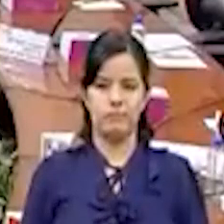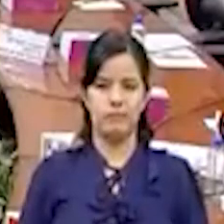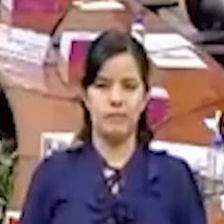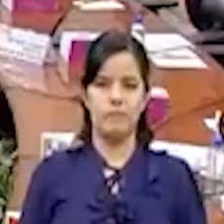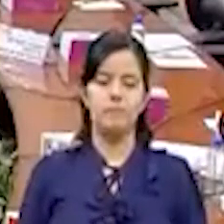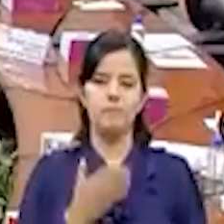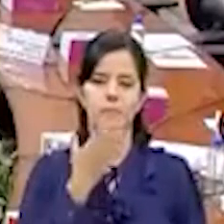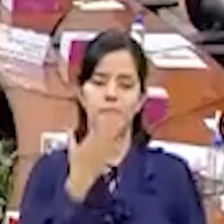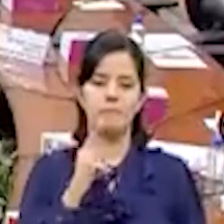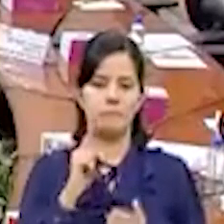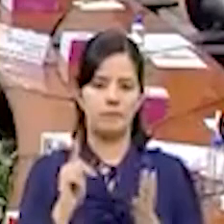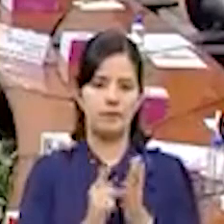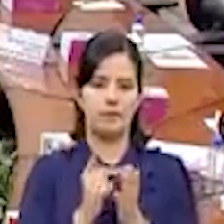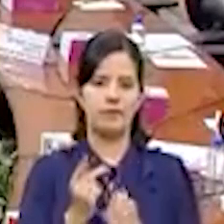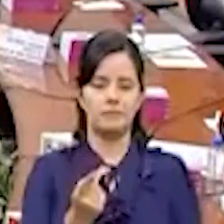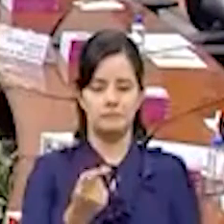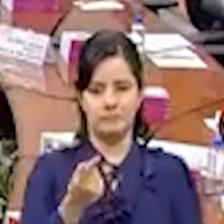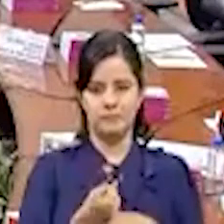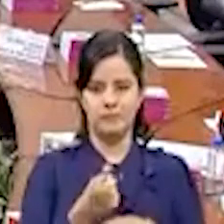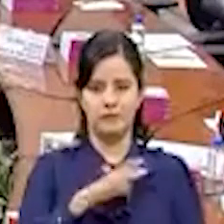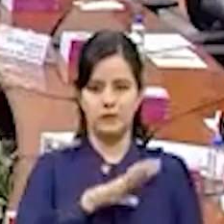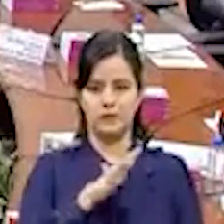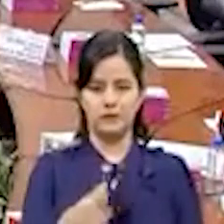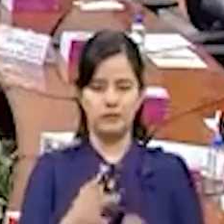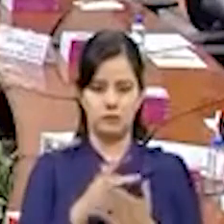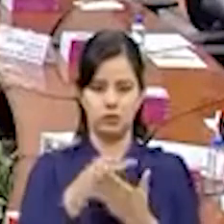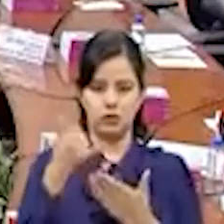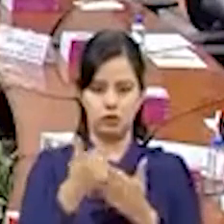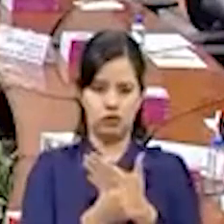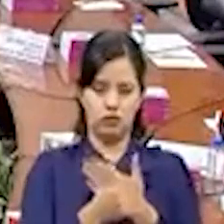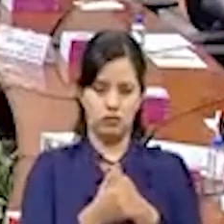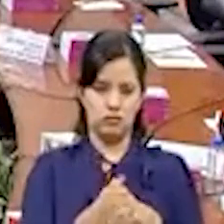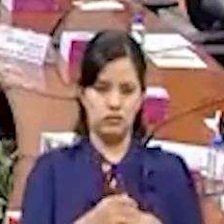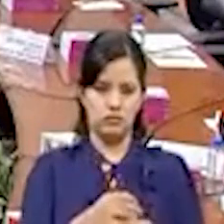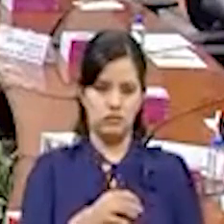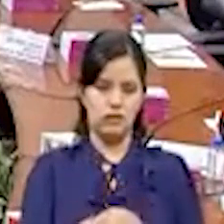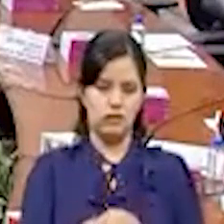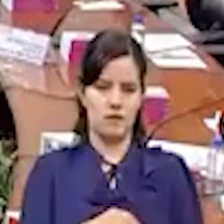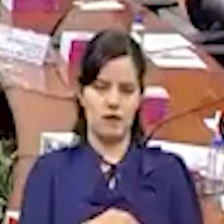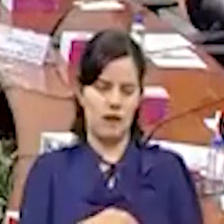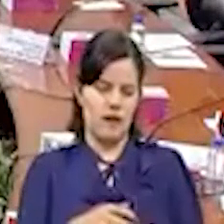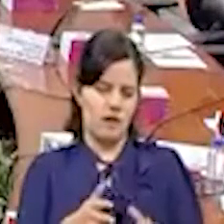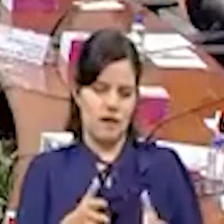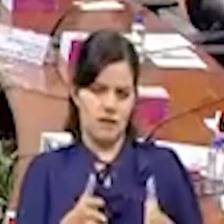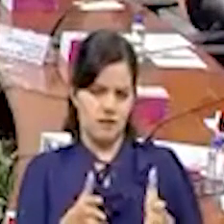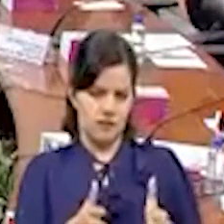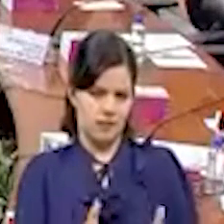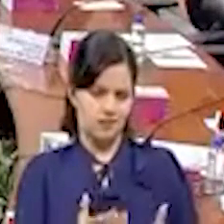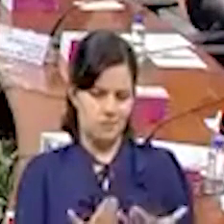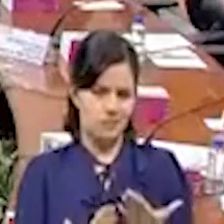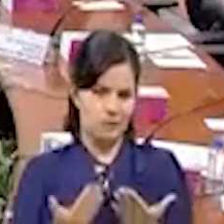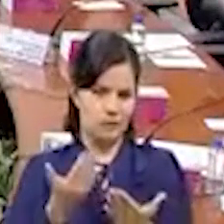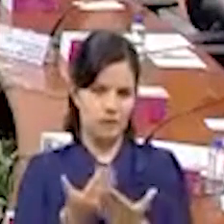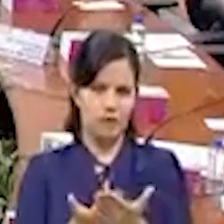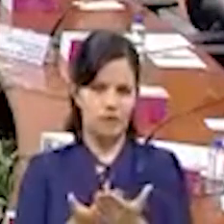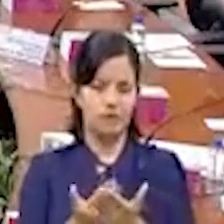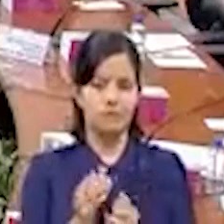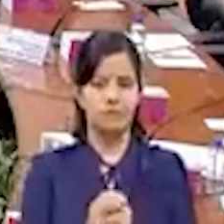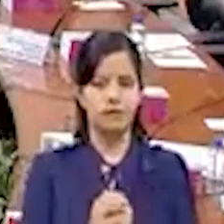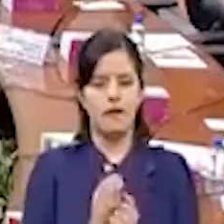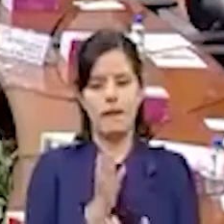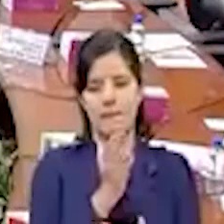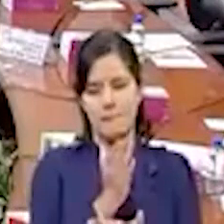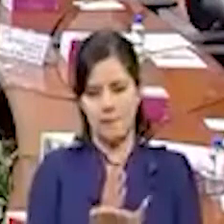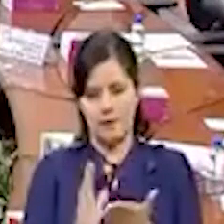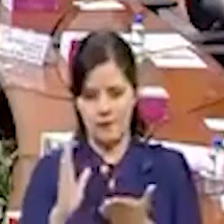repito nuevamente, pues se votará en lo general el proyecto como generalmente venía propuesto, excluyendo